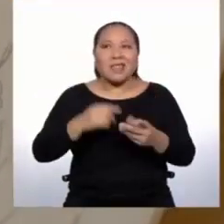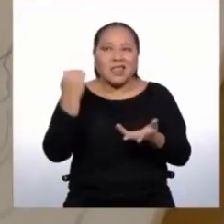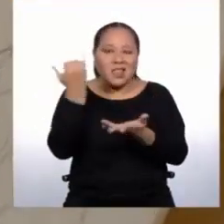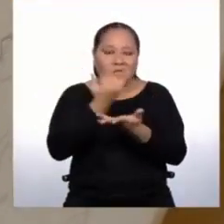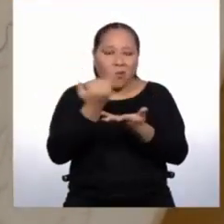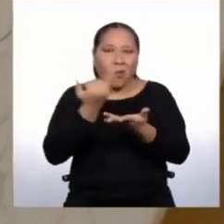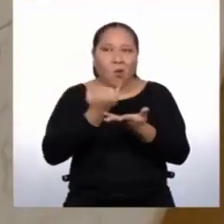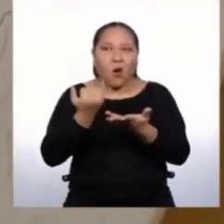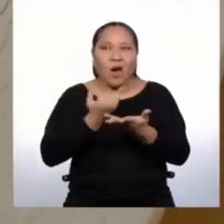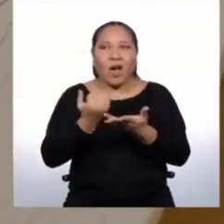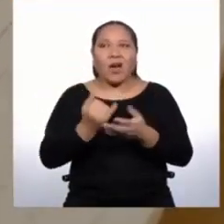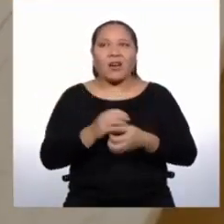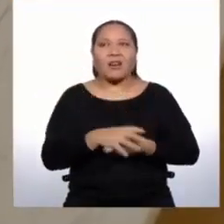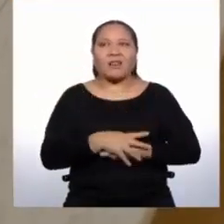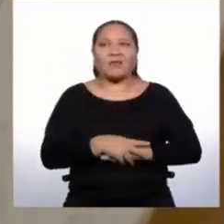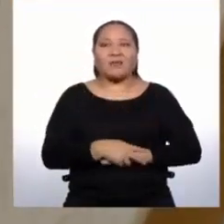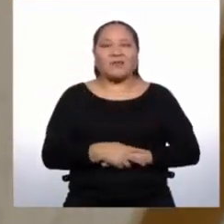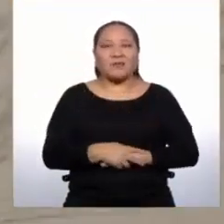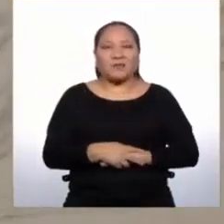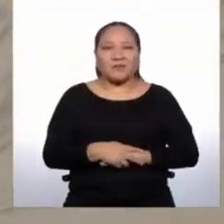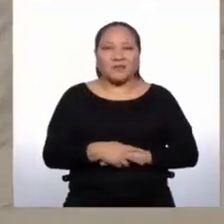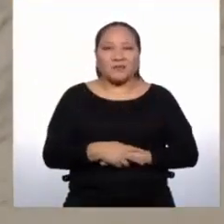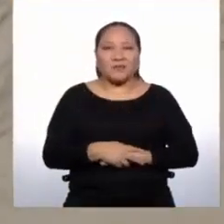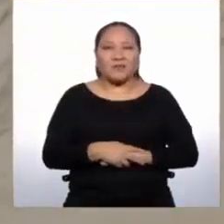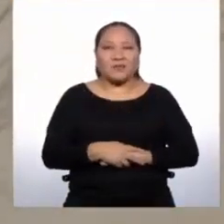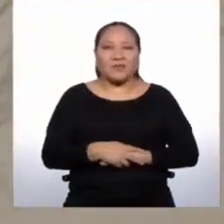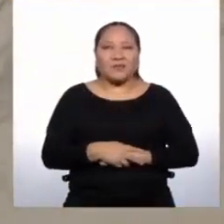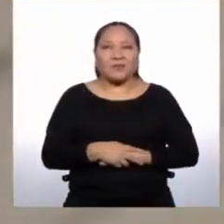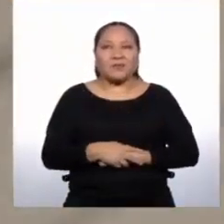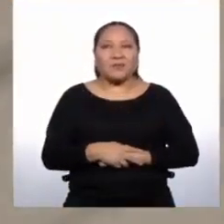¿no?